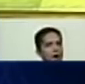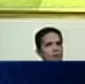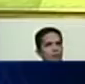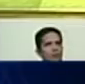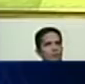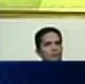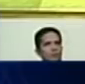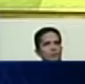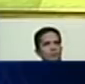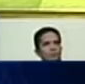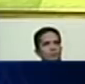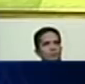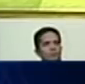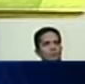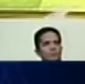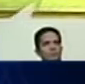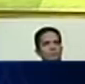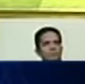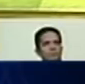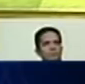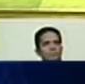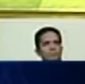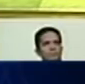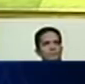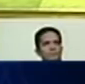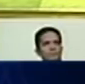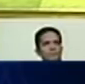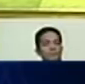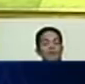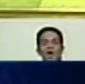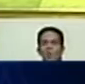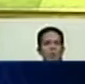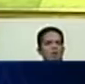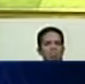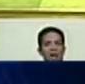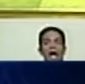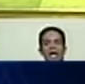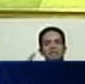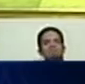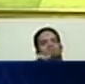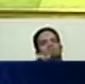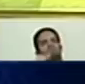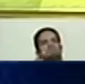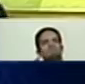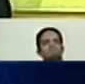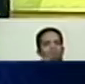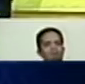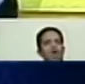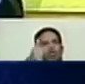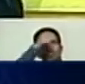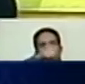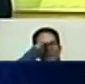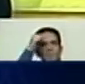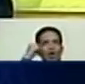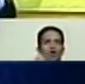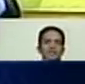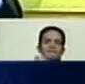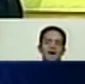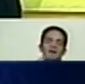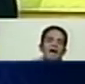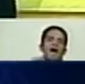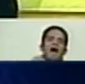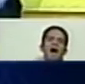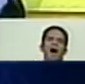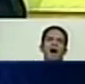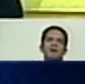fue el que se anunció en un comunicado el domingo de trabajar hacia la